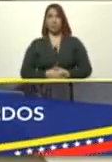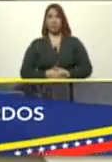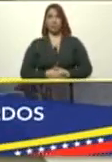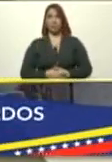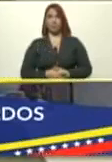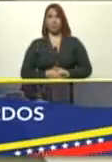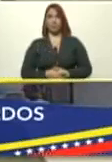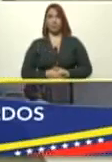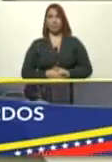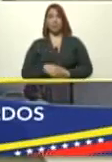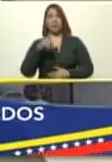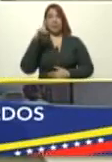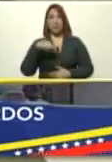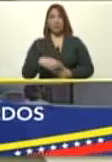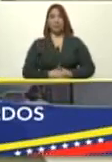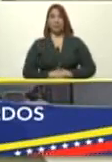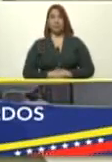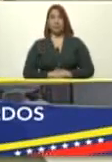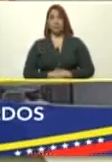también recibió